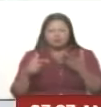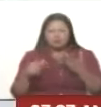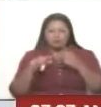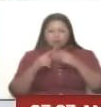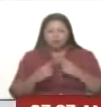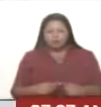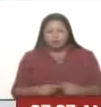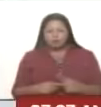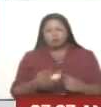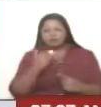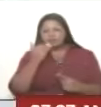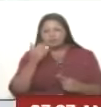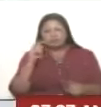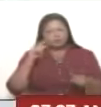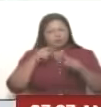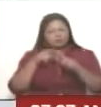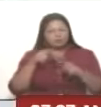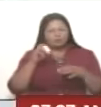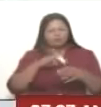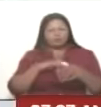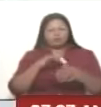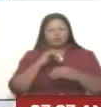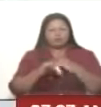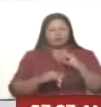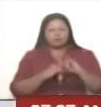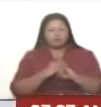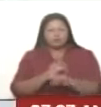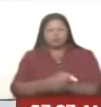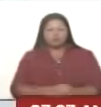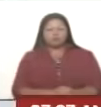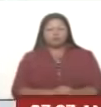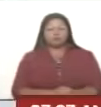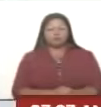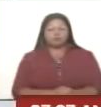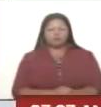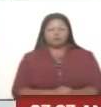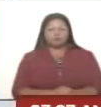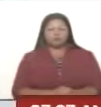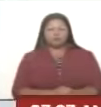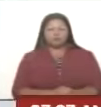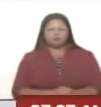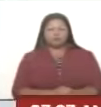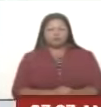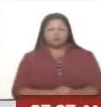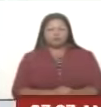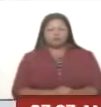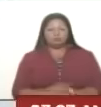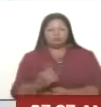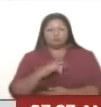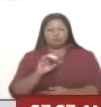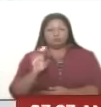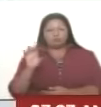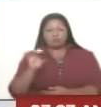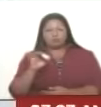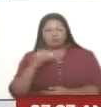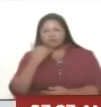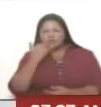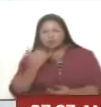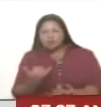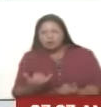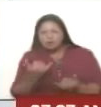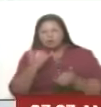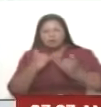estaba cercano a la proyección del Fondo Monetario Internacional para el país, para el año recién finalizado, que